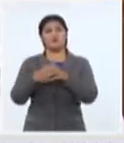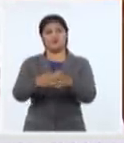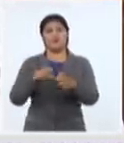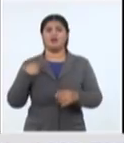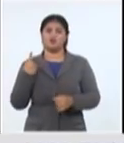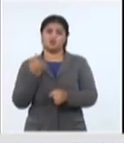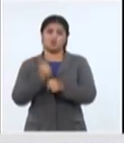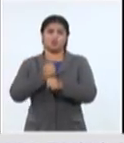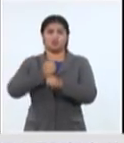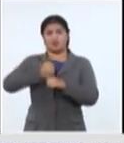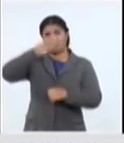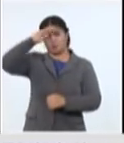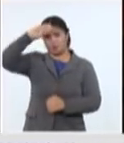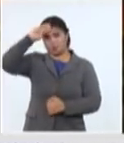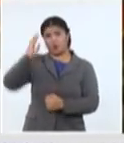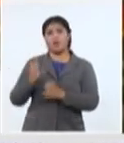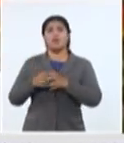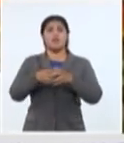le da falta en el mundo.